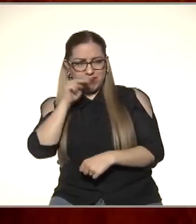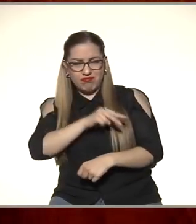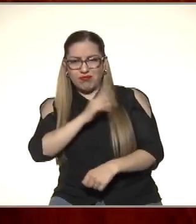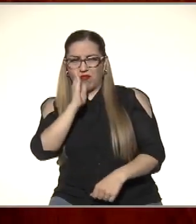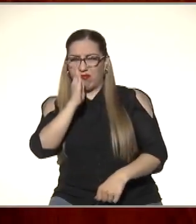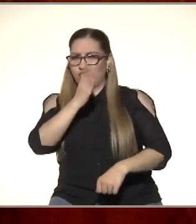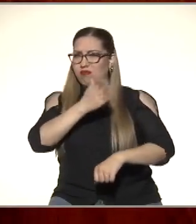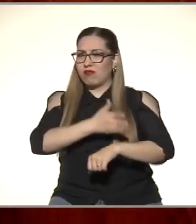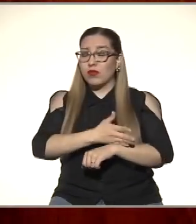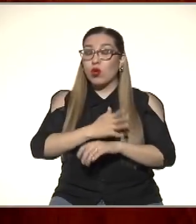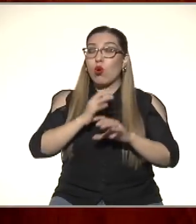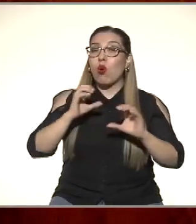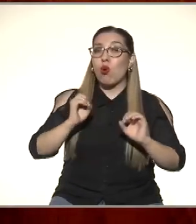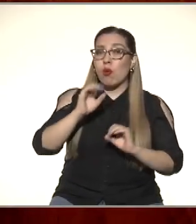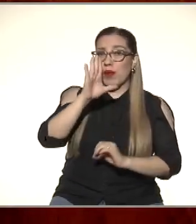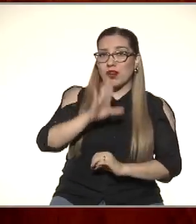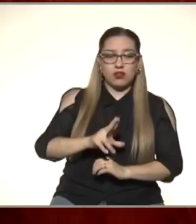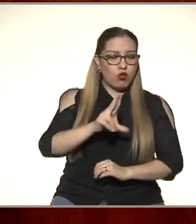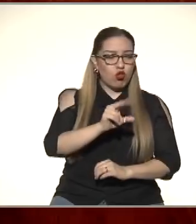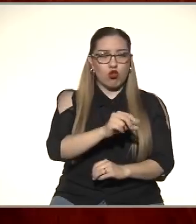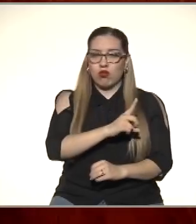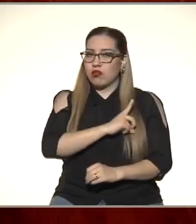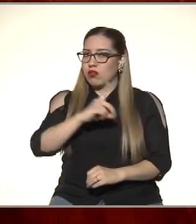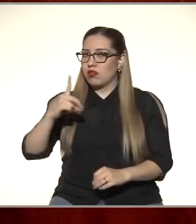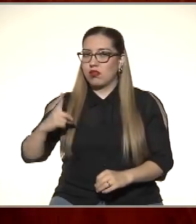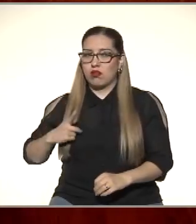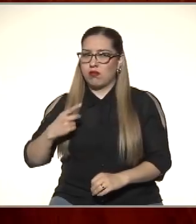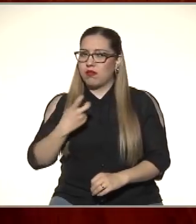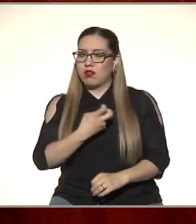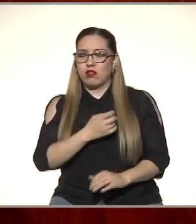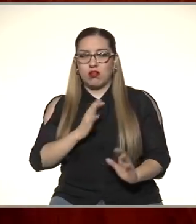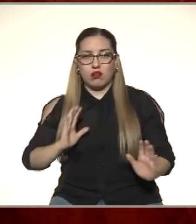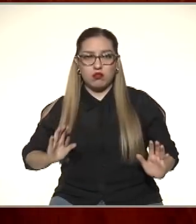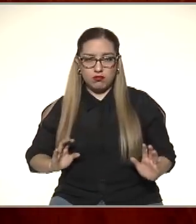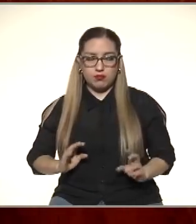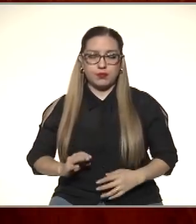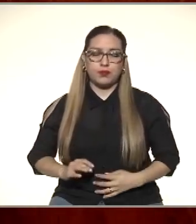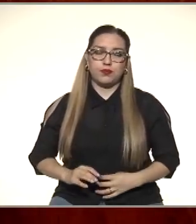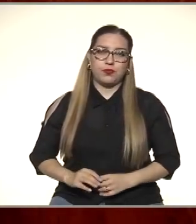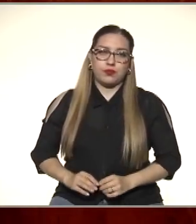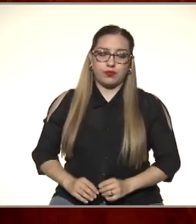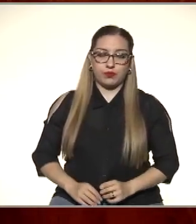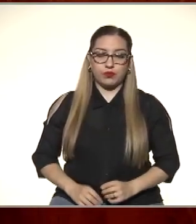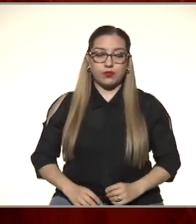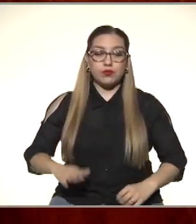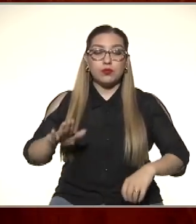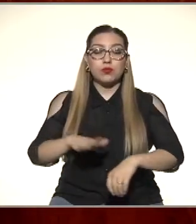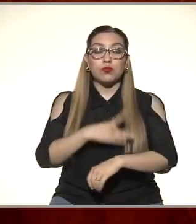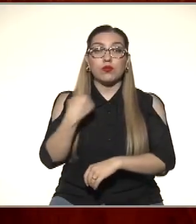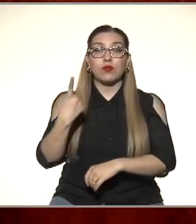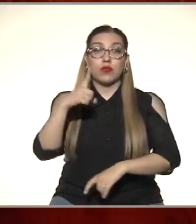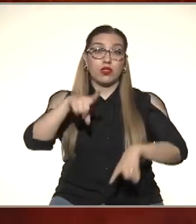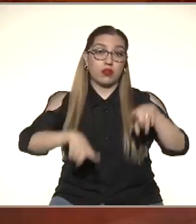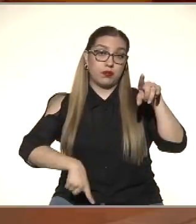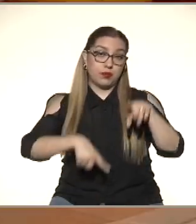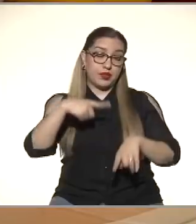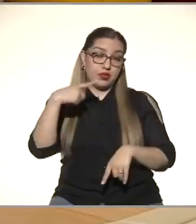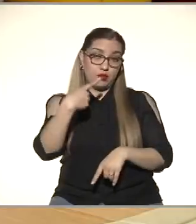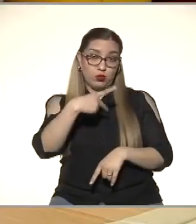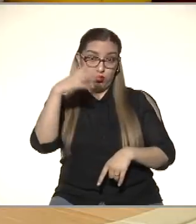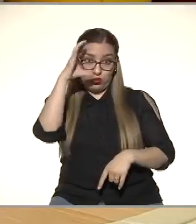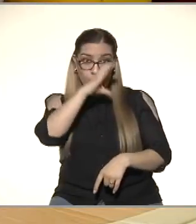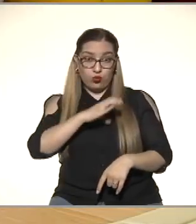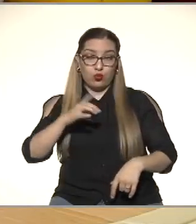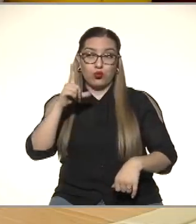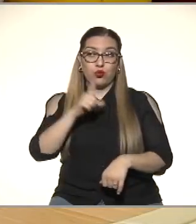¿sí? Se ve como que no debería de ser para tanto, porque todo esto también está filtrado por la cultura. Claro. ¿Sí? Más